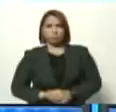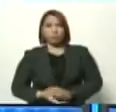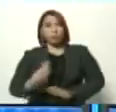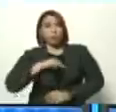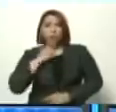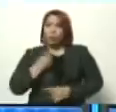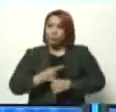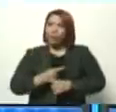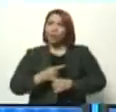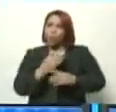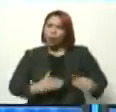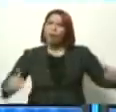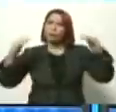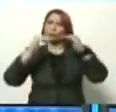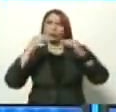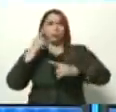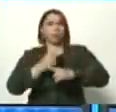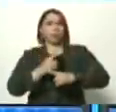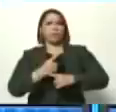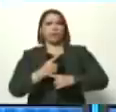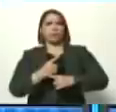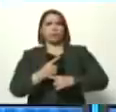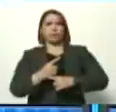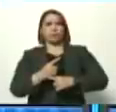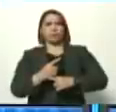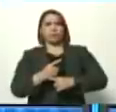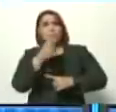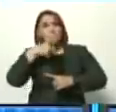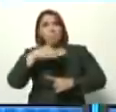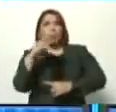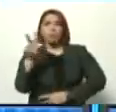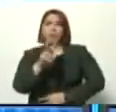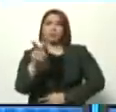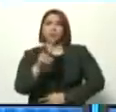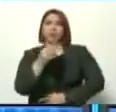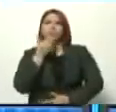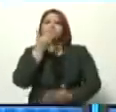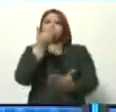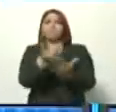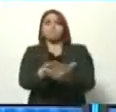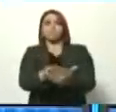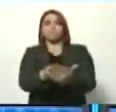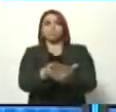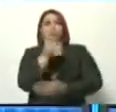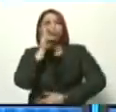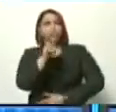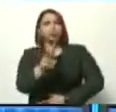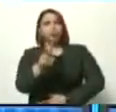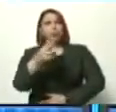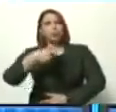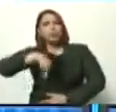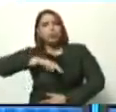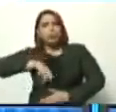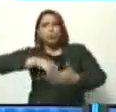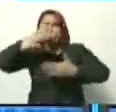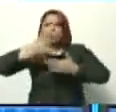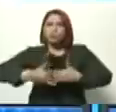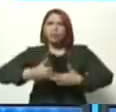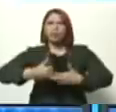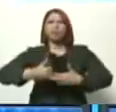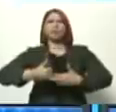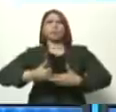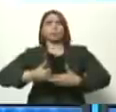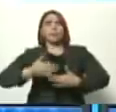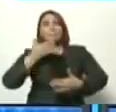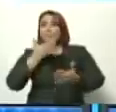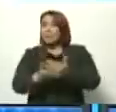Nosotros tenemos que estar a la altura de lo que el pueblo venezolano vio en nuestro proyecto y que nos va a demandar